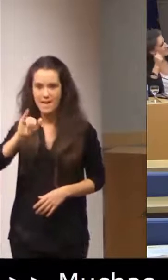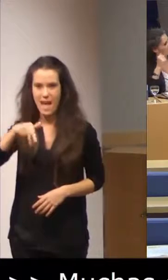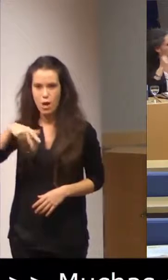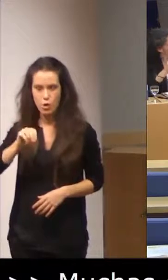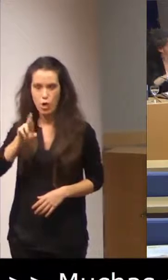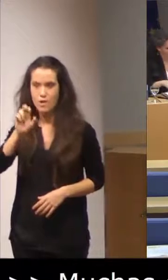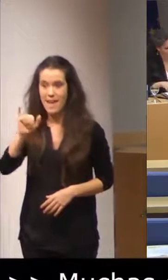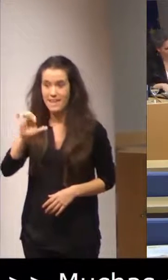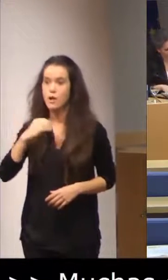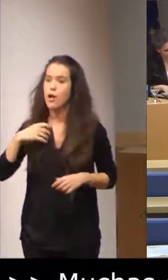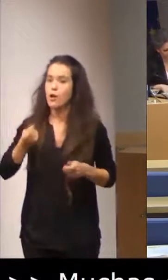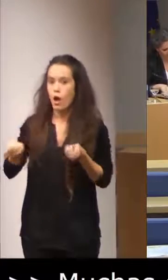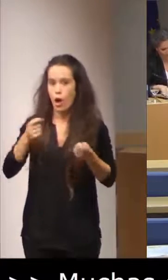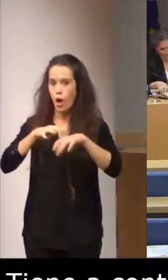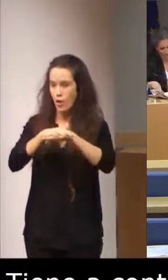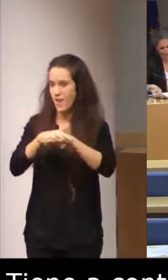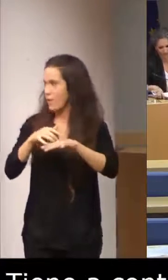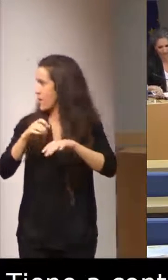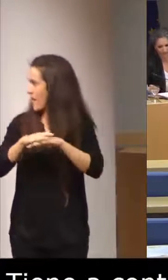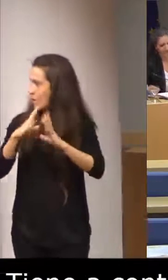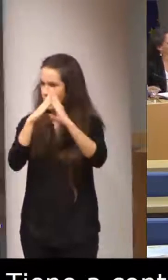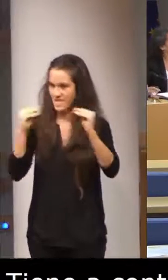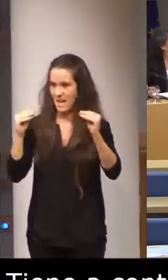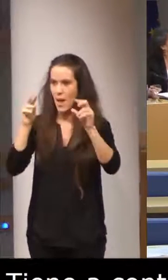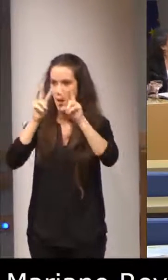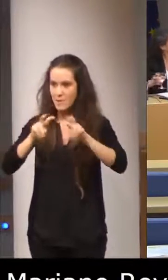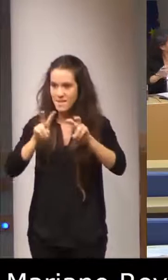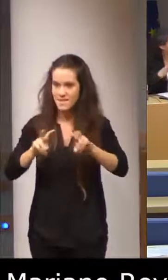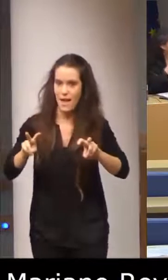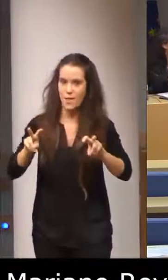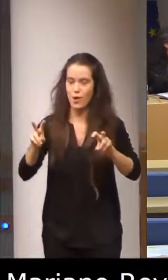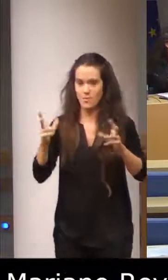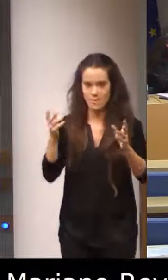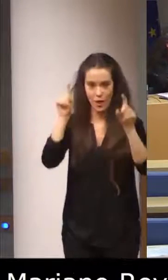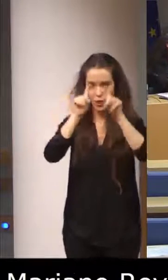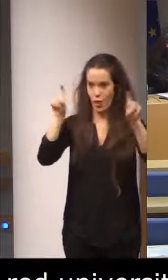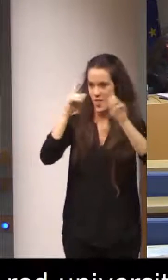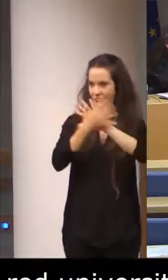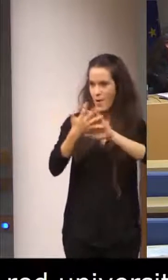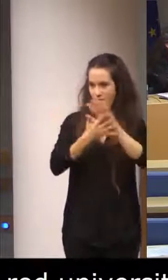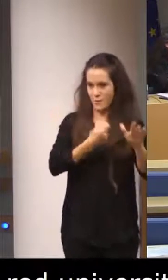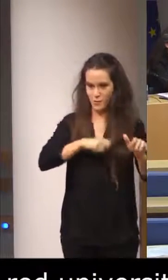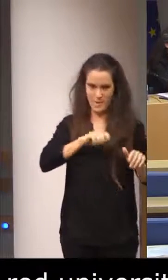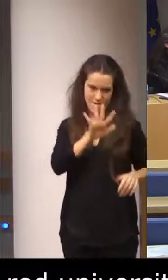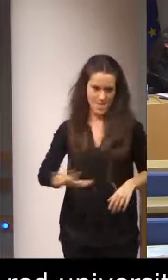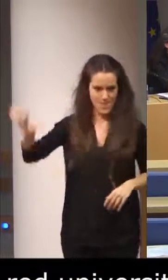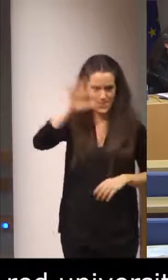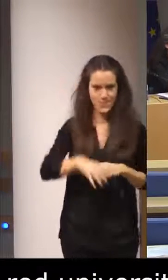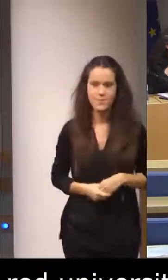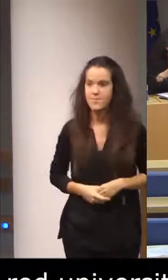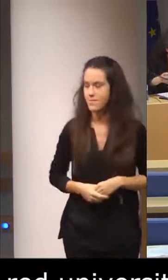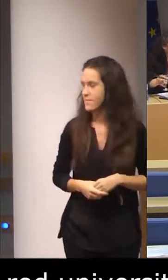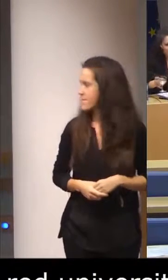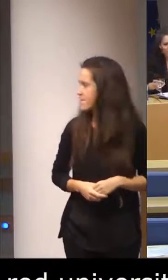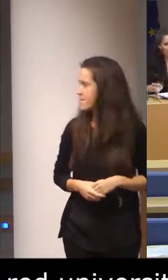Interuniversitaria para la Investigación y Docencia de las Lenguas de Signos Españolas. Bueno, muchas gracias,